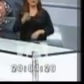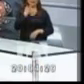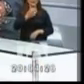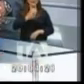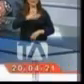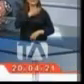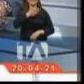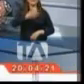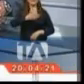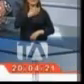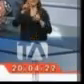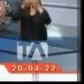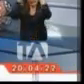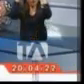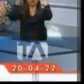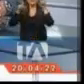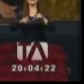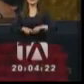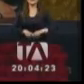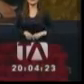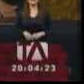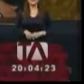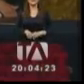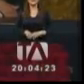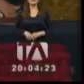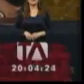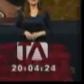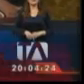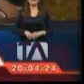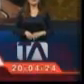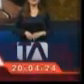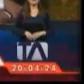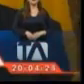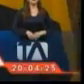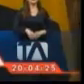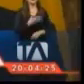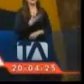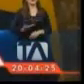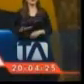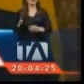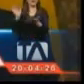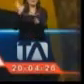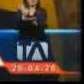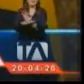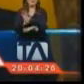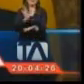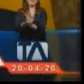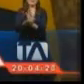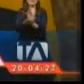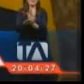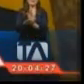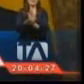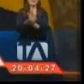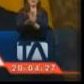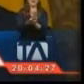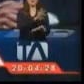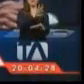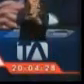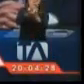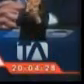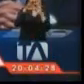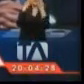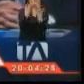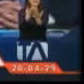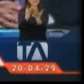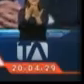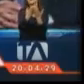la confianza del sector empresarial. Con el presidente de la República como testigo y titular del Comité Estratégico de Inversiones,